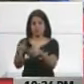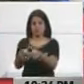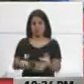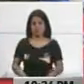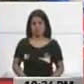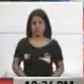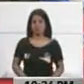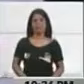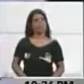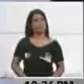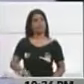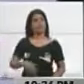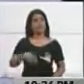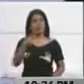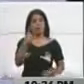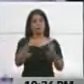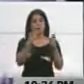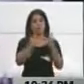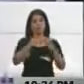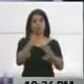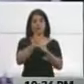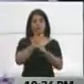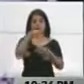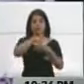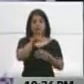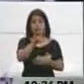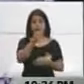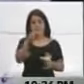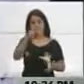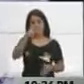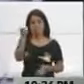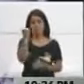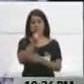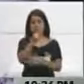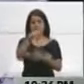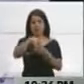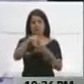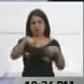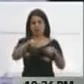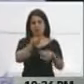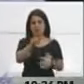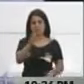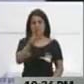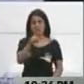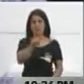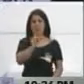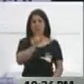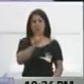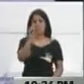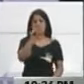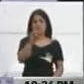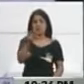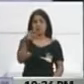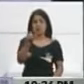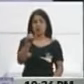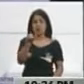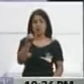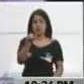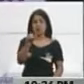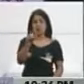Muerto de un tiro estudiante obrero de la UCB durante la marcha de ayer. Fue identificado como Sergio Enrique Rodríguez Jansen,